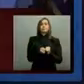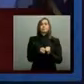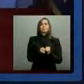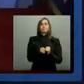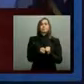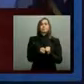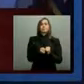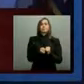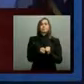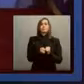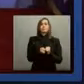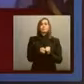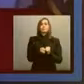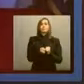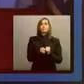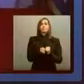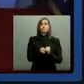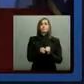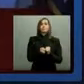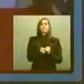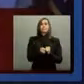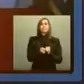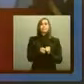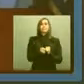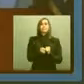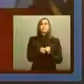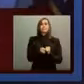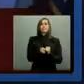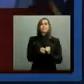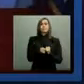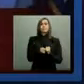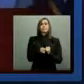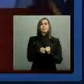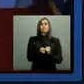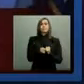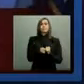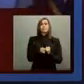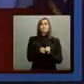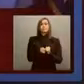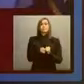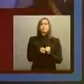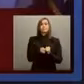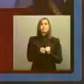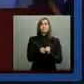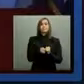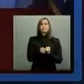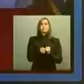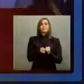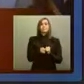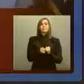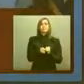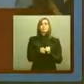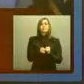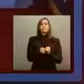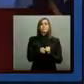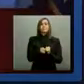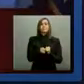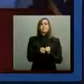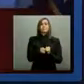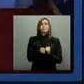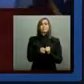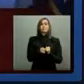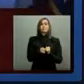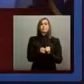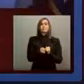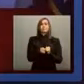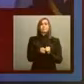porque él dice que aproximadamente el 60 por ciento fue para salidas de una de esas que rózsa gestión de